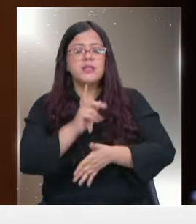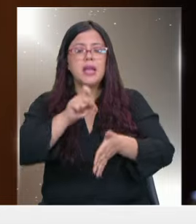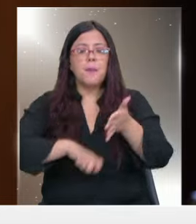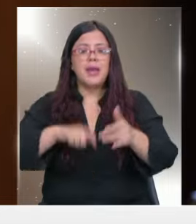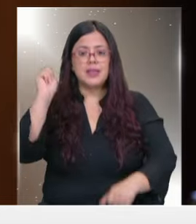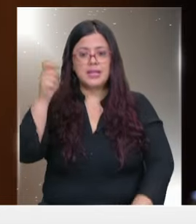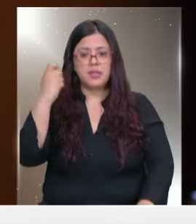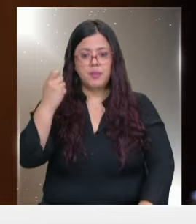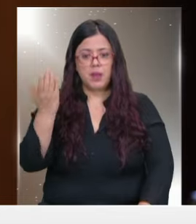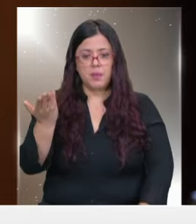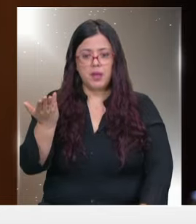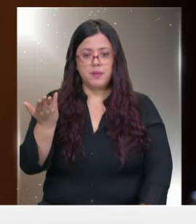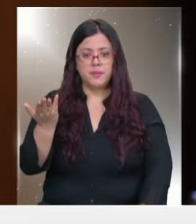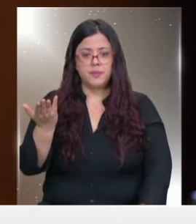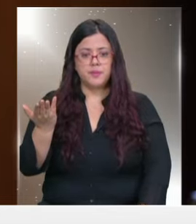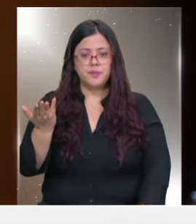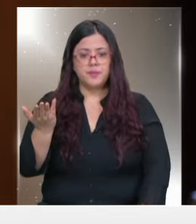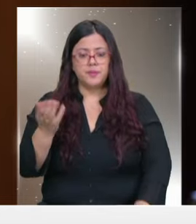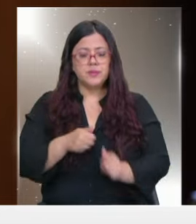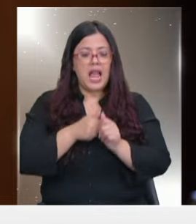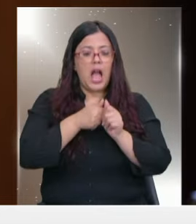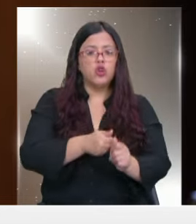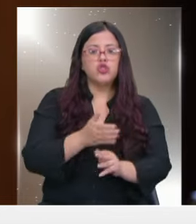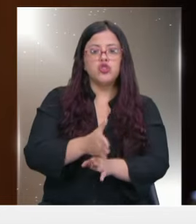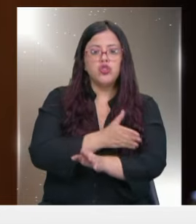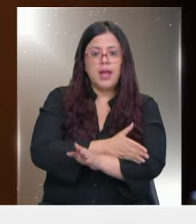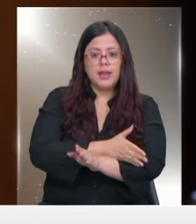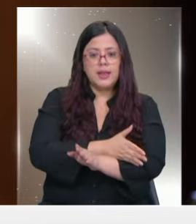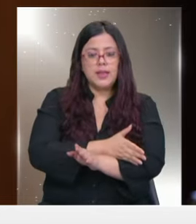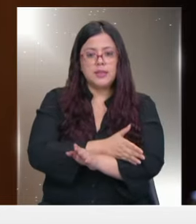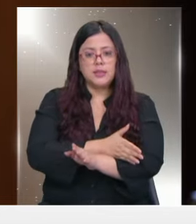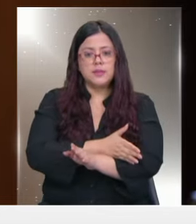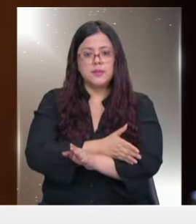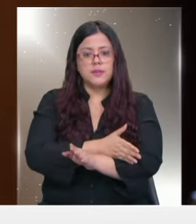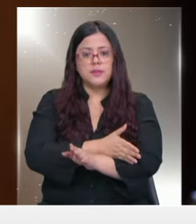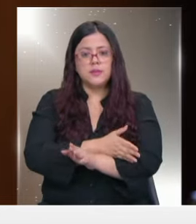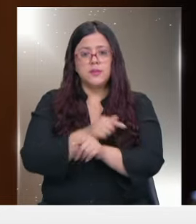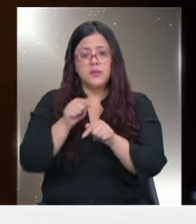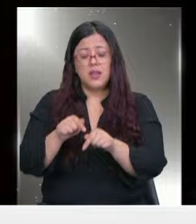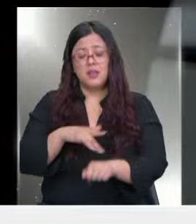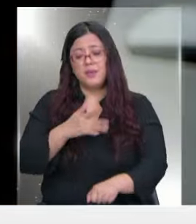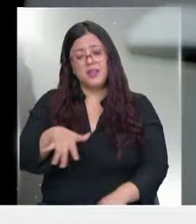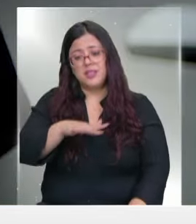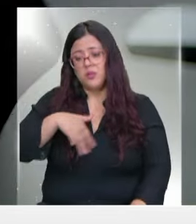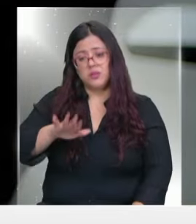septiembre, se desata. Ya. Hay acoso previo y deriva en estos tristes hechos.